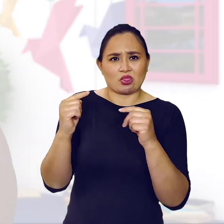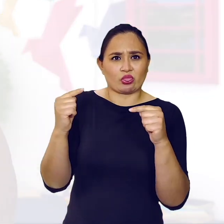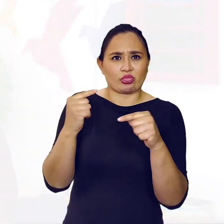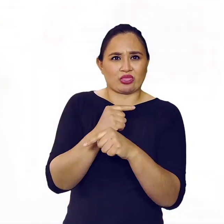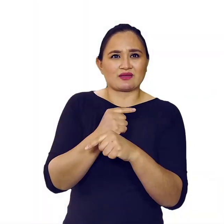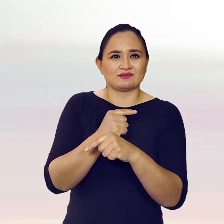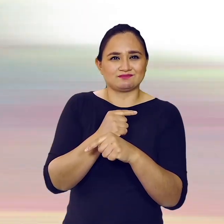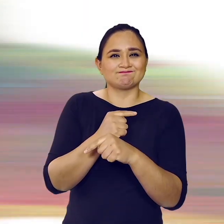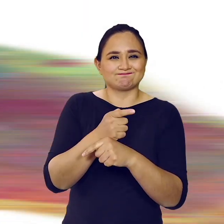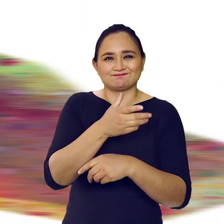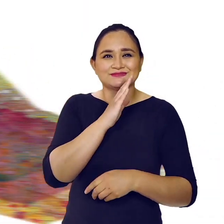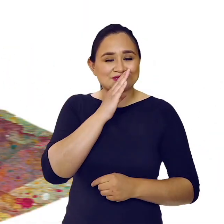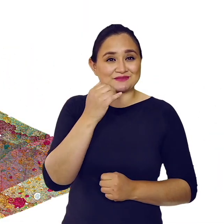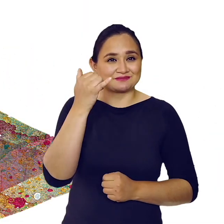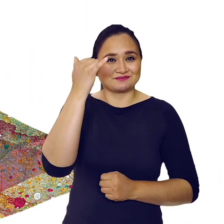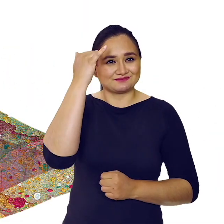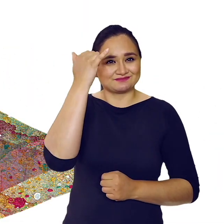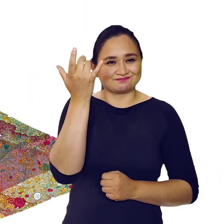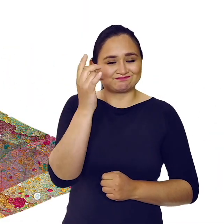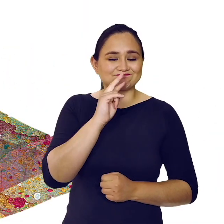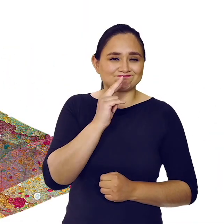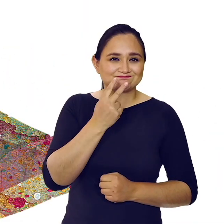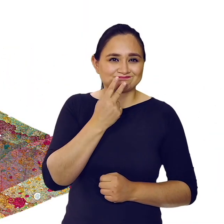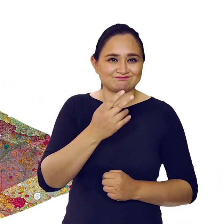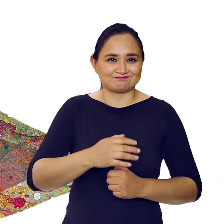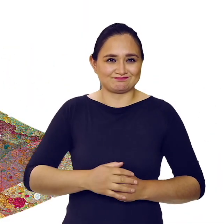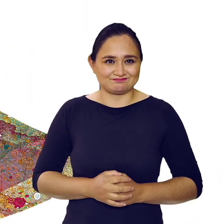pensaba, lo cual siempre estaba mal.